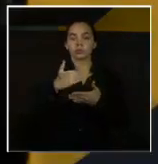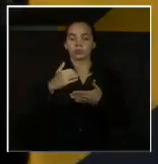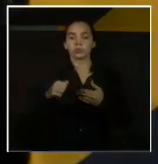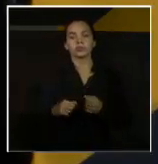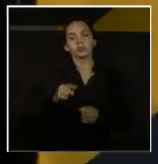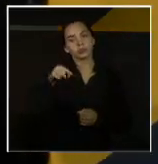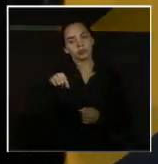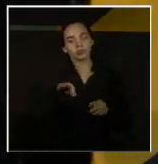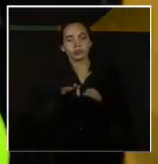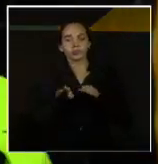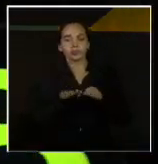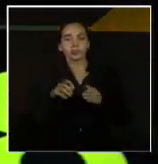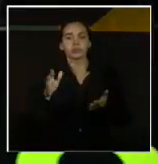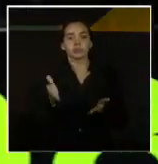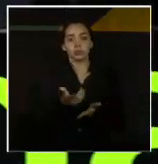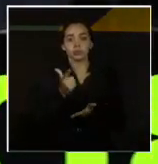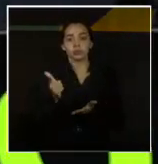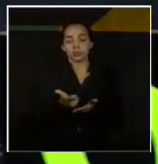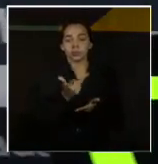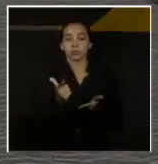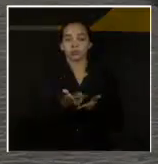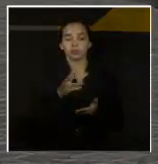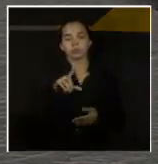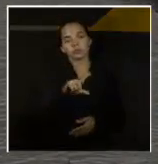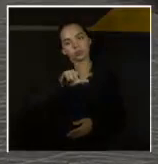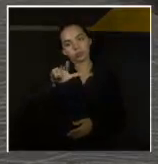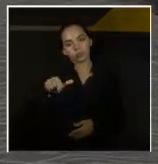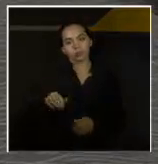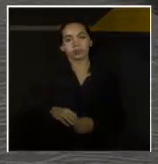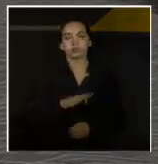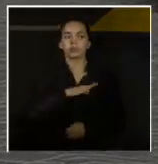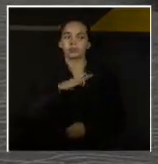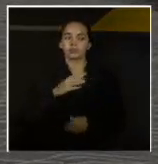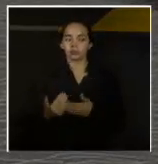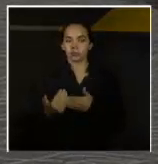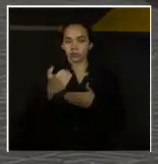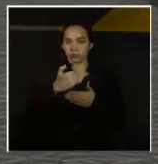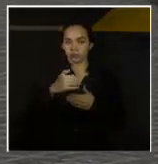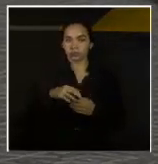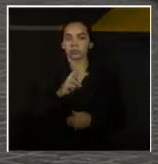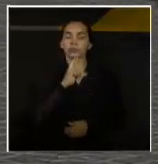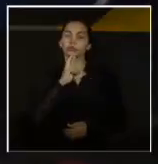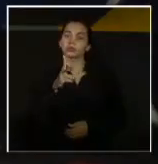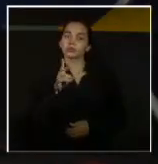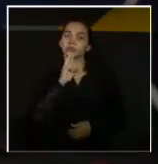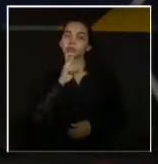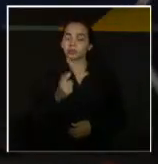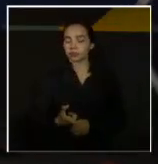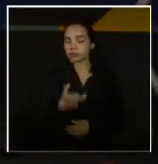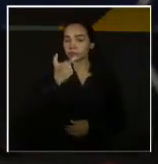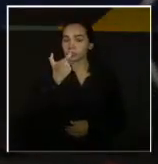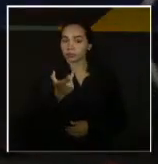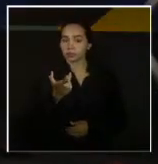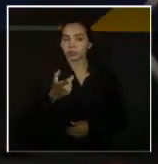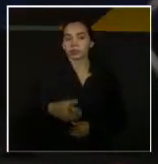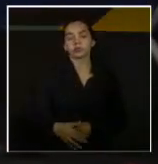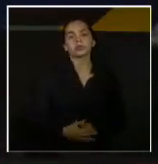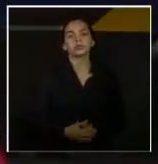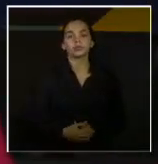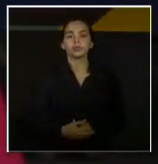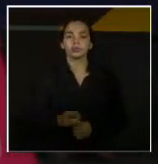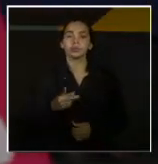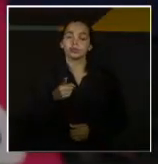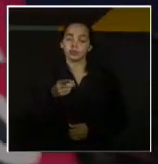profesionalización generar condiciones para que el día de mañana puedan acceder a mejores ingresos y la remuneración